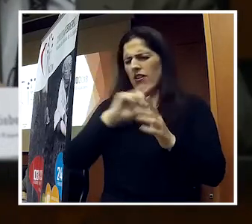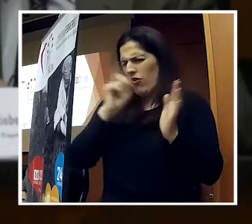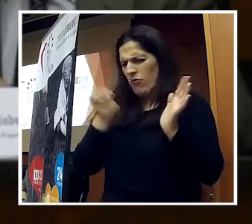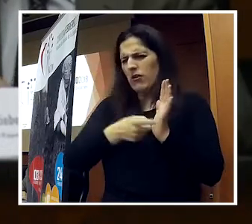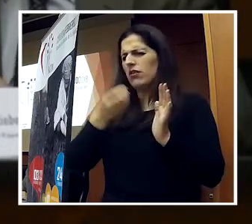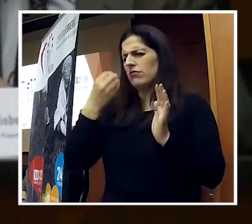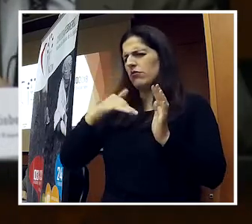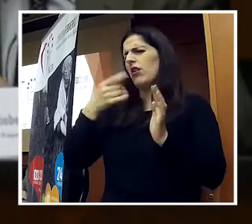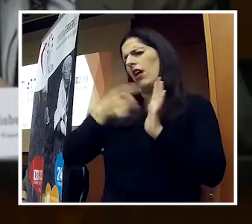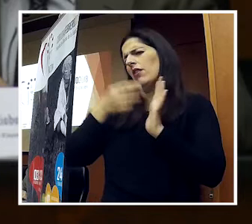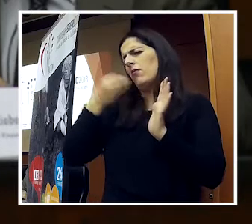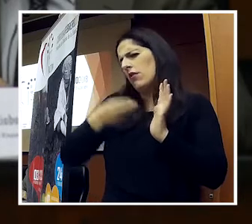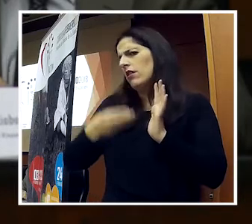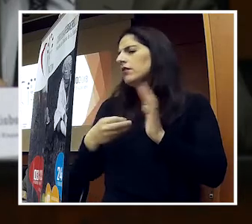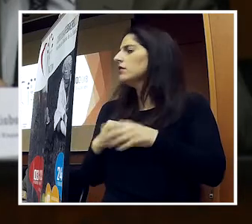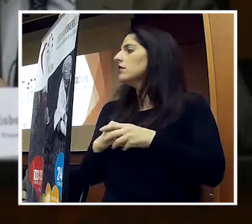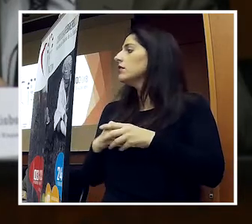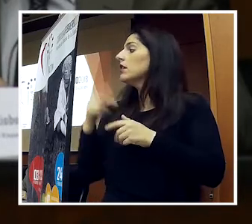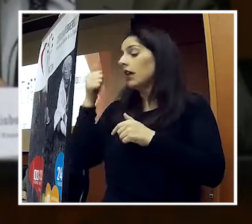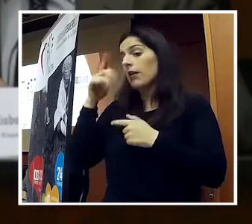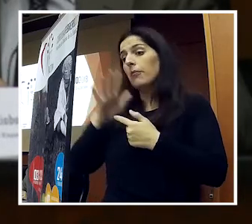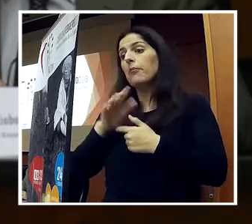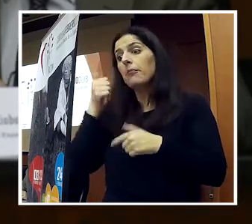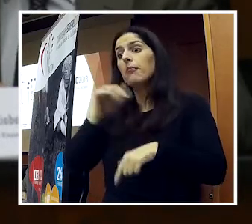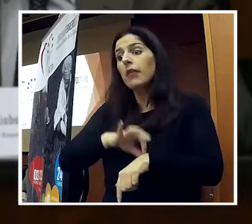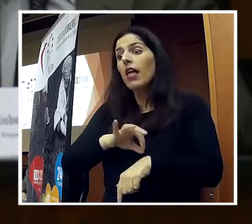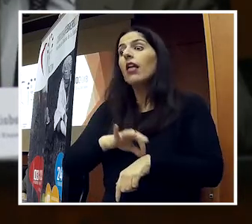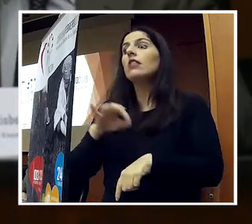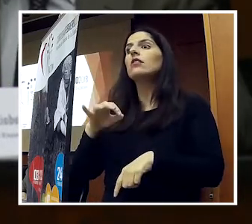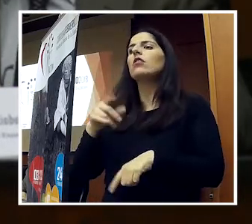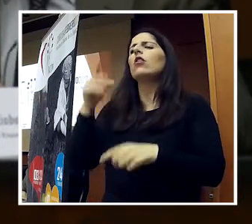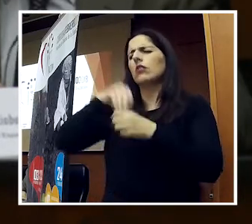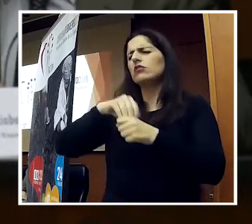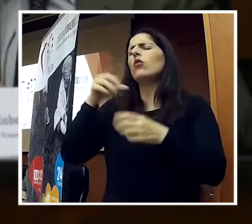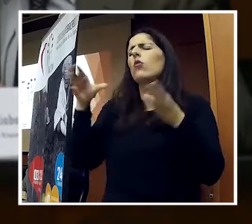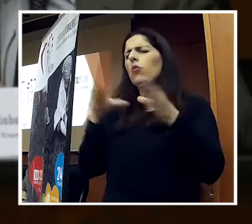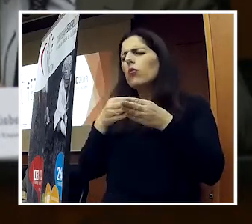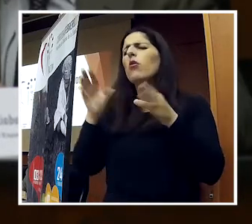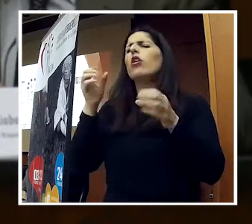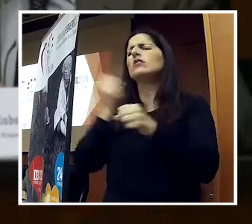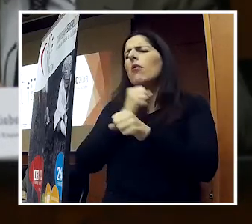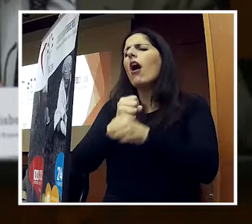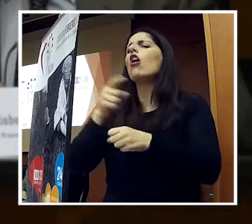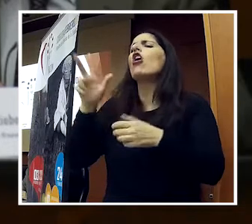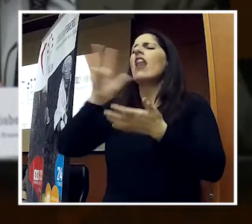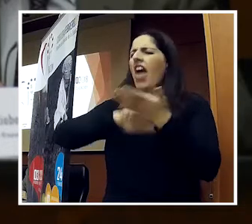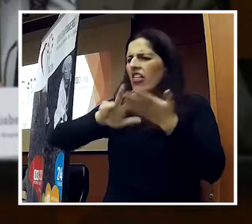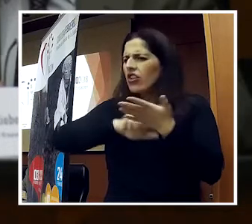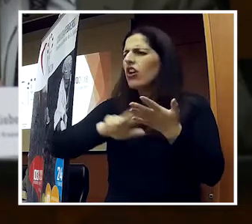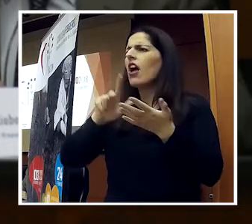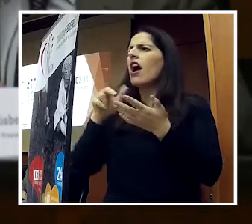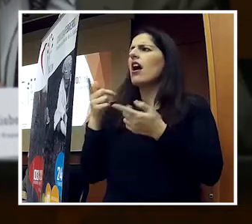perfil. Él está implicado en grupos de trabajo nacionales,